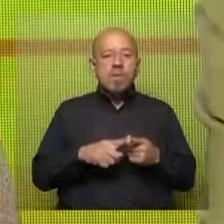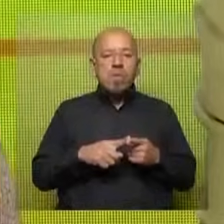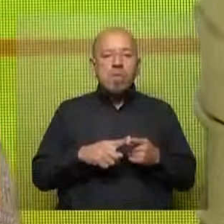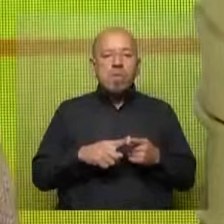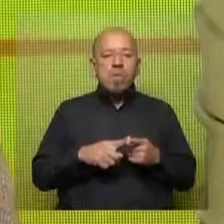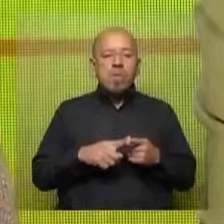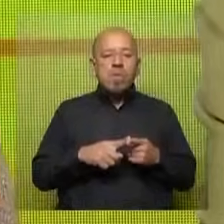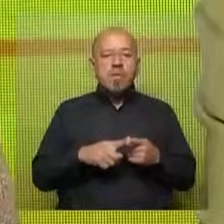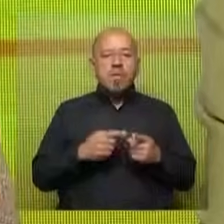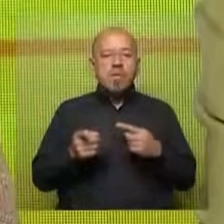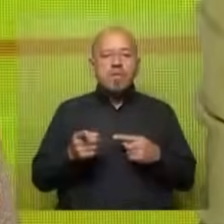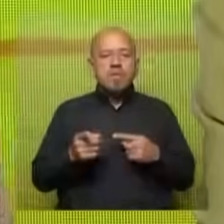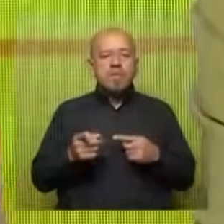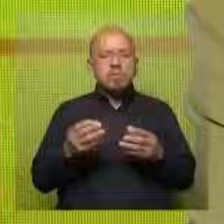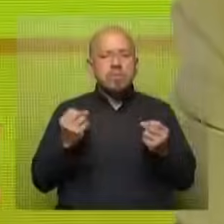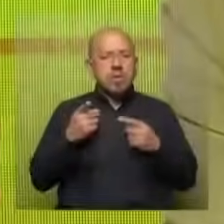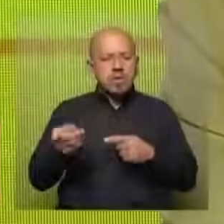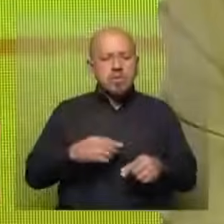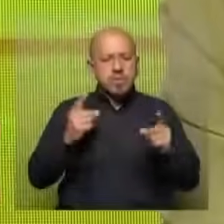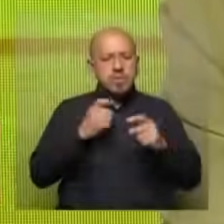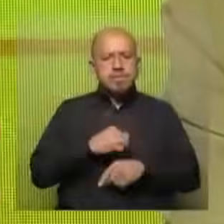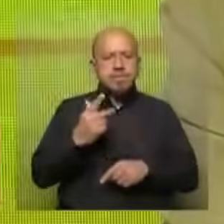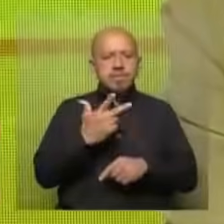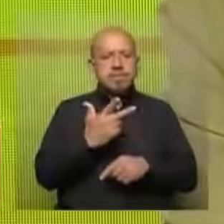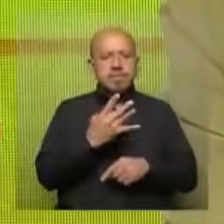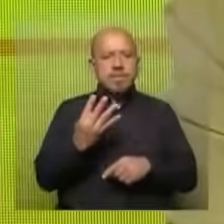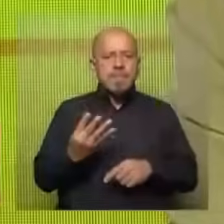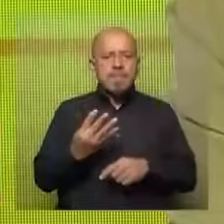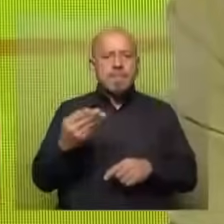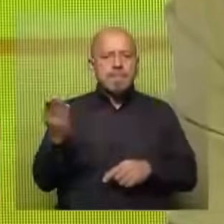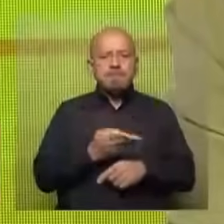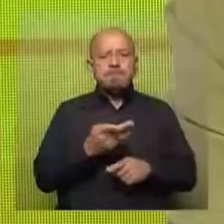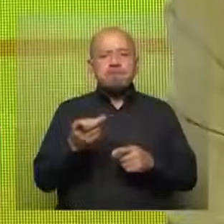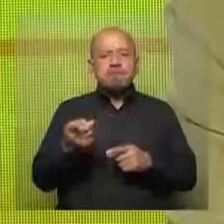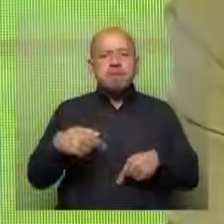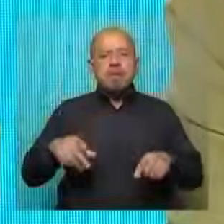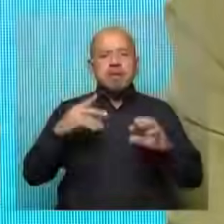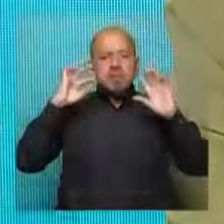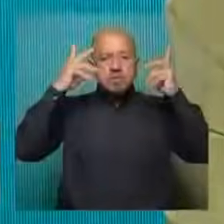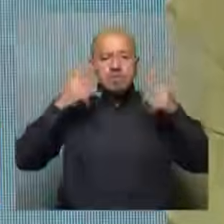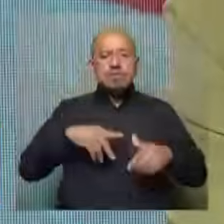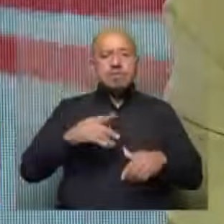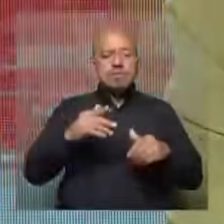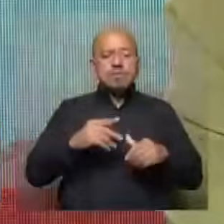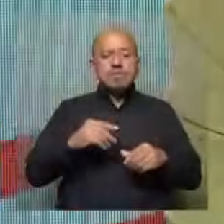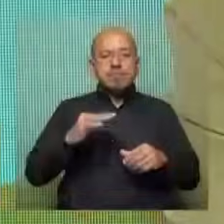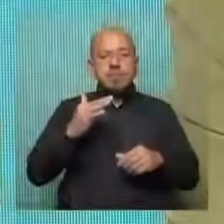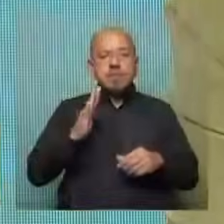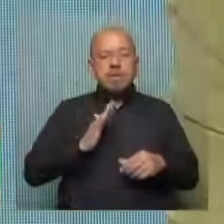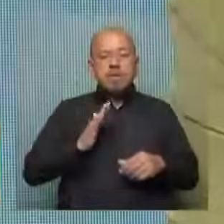Y picadora de carne, ¿por qué? Porque el 34% de los casos de violencia, de feminicidio y de acoso